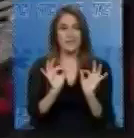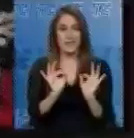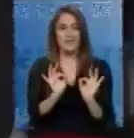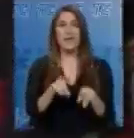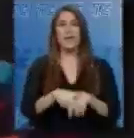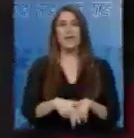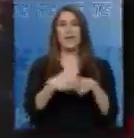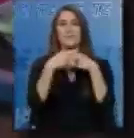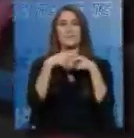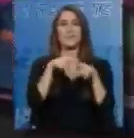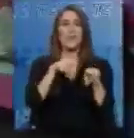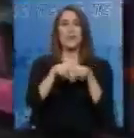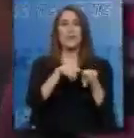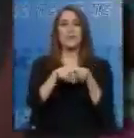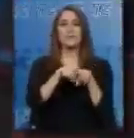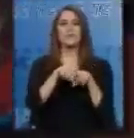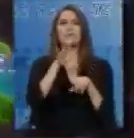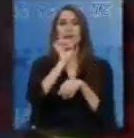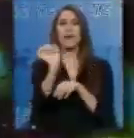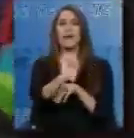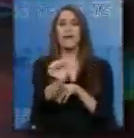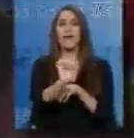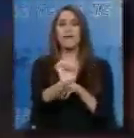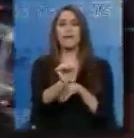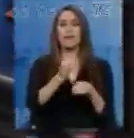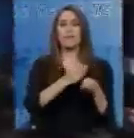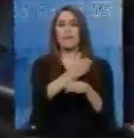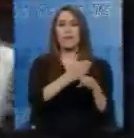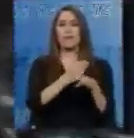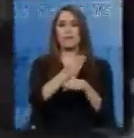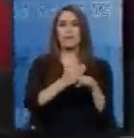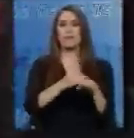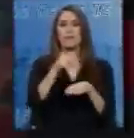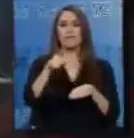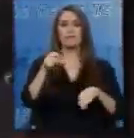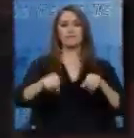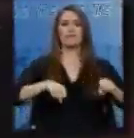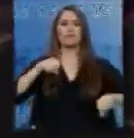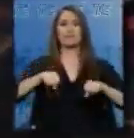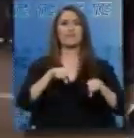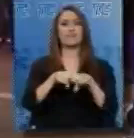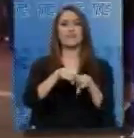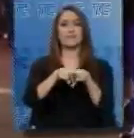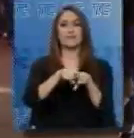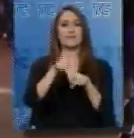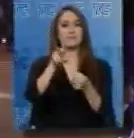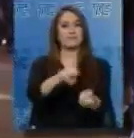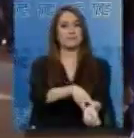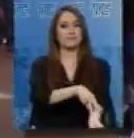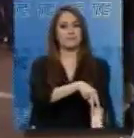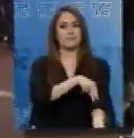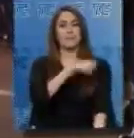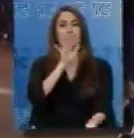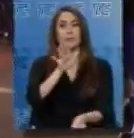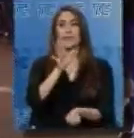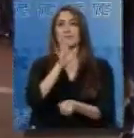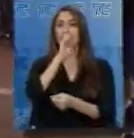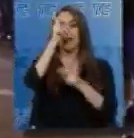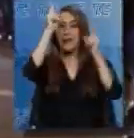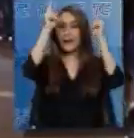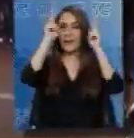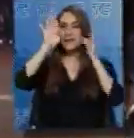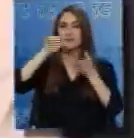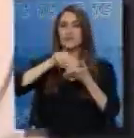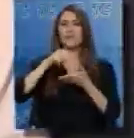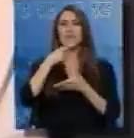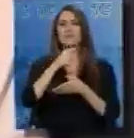de coches de madera que año tras año reúne a miles de personas durante las fiestas de Quito. Una tradición que para la reina de la ciudad no se